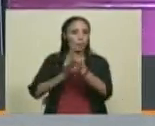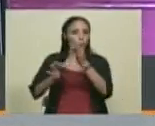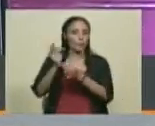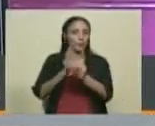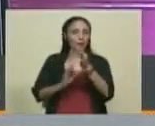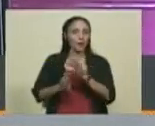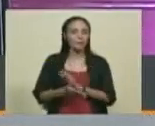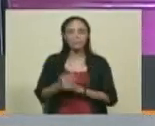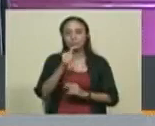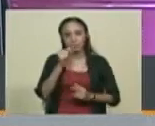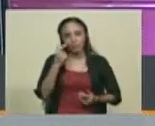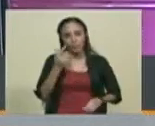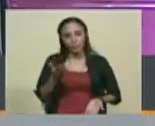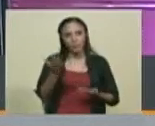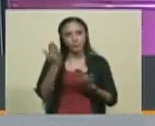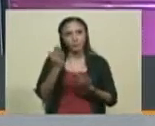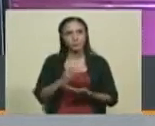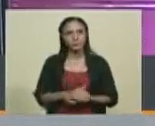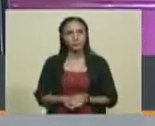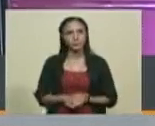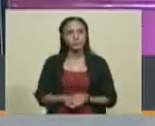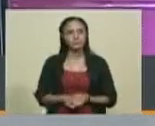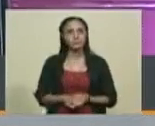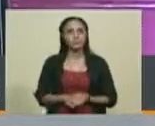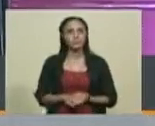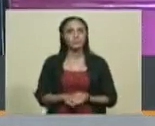compañera Mayelín Graterol, que es además,